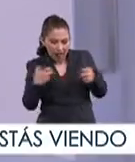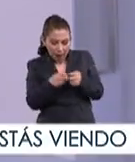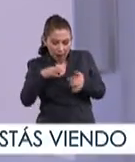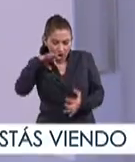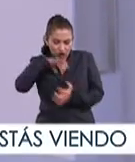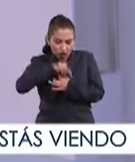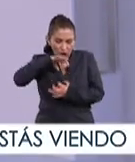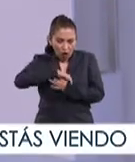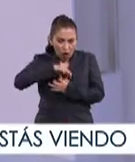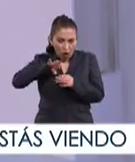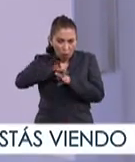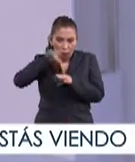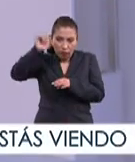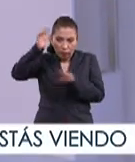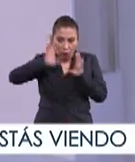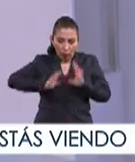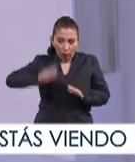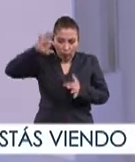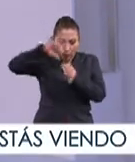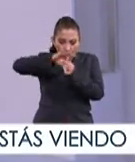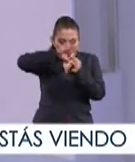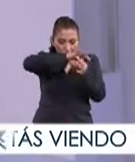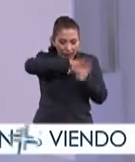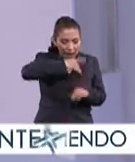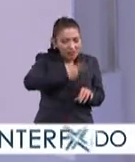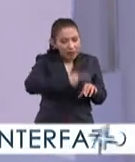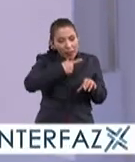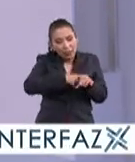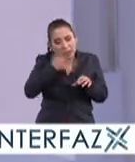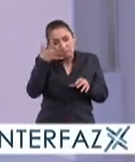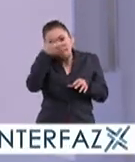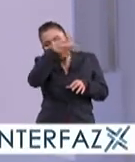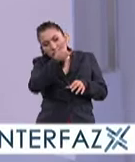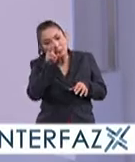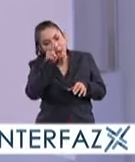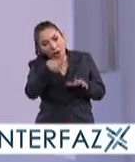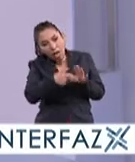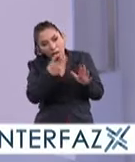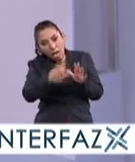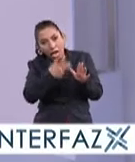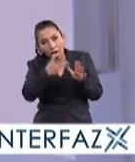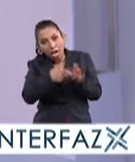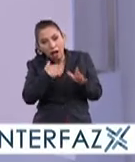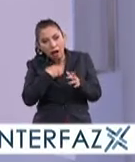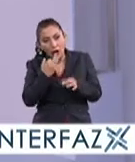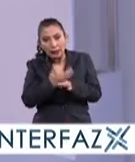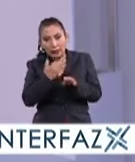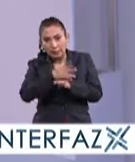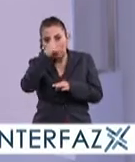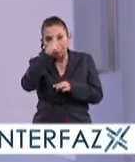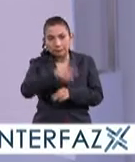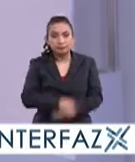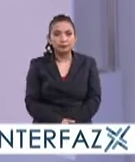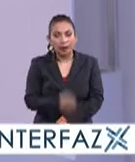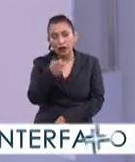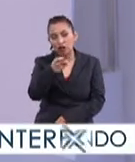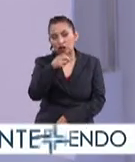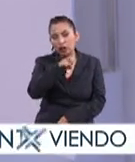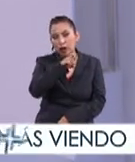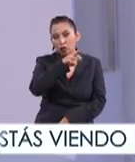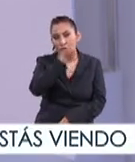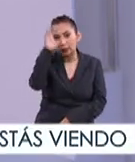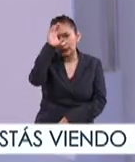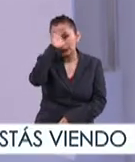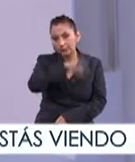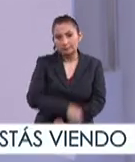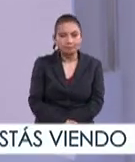con muchas otras partes del cuerpo y las enfermedades que se están viendo que están en auge en nuestro país. Para eso son las